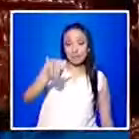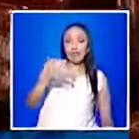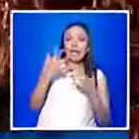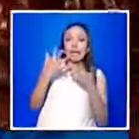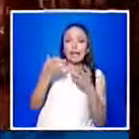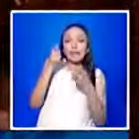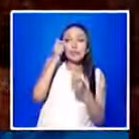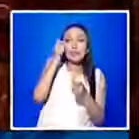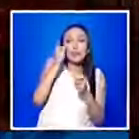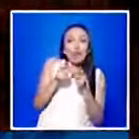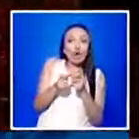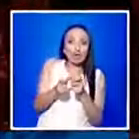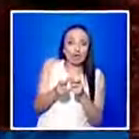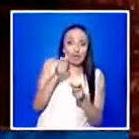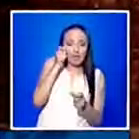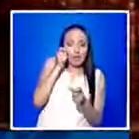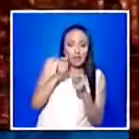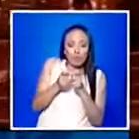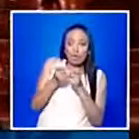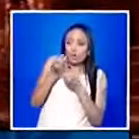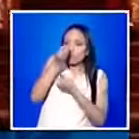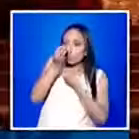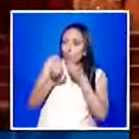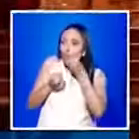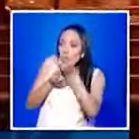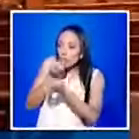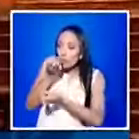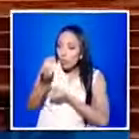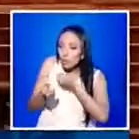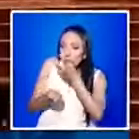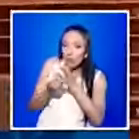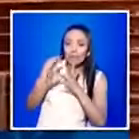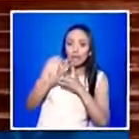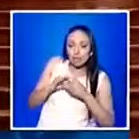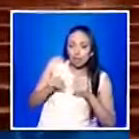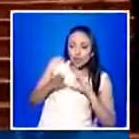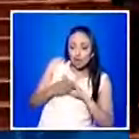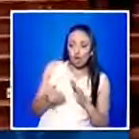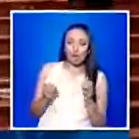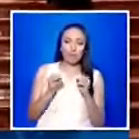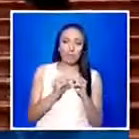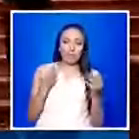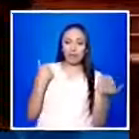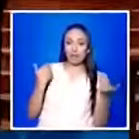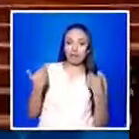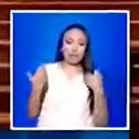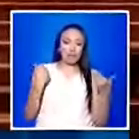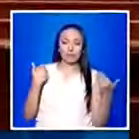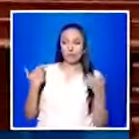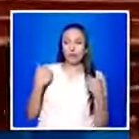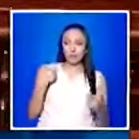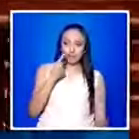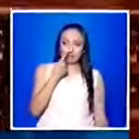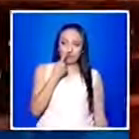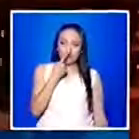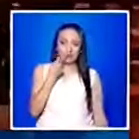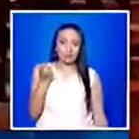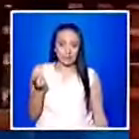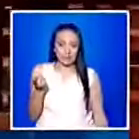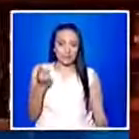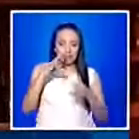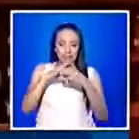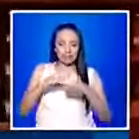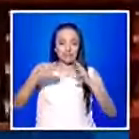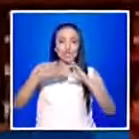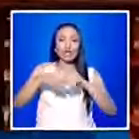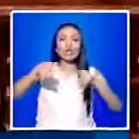la memoria tradicional, en este caso leyendas e historias. Vamos a contar mediante obra de teatro una historia muy, muy particular, que es la historia de la torera,